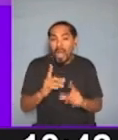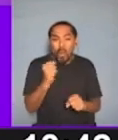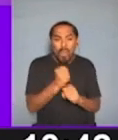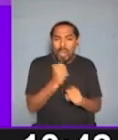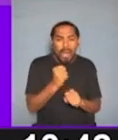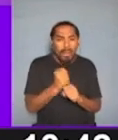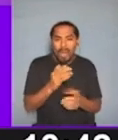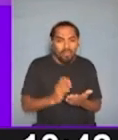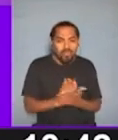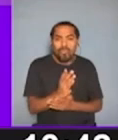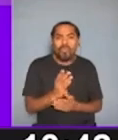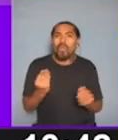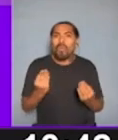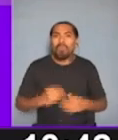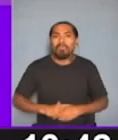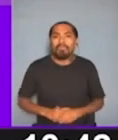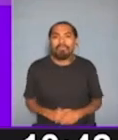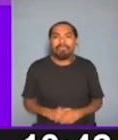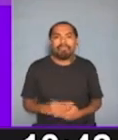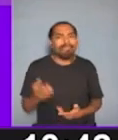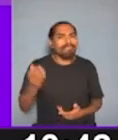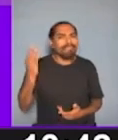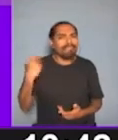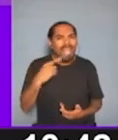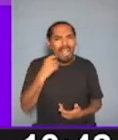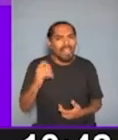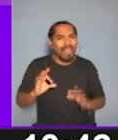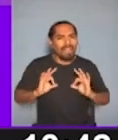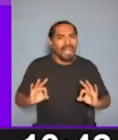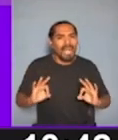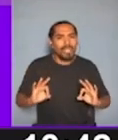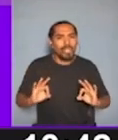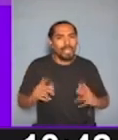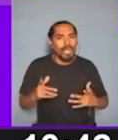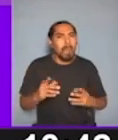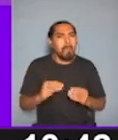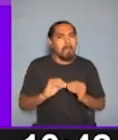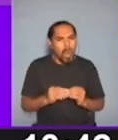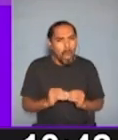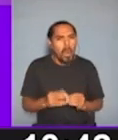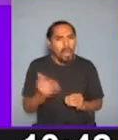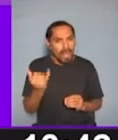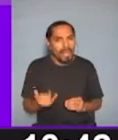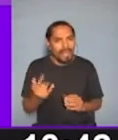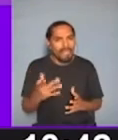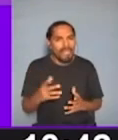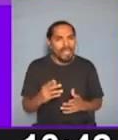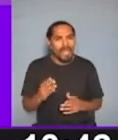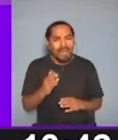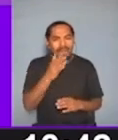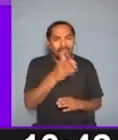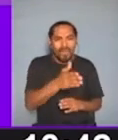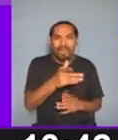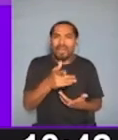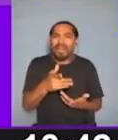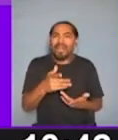claramente estos días atrás, donde era vacaciones, se notó, ¿no? Lo que significa cuando no está el transporte en la rutina diaria